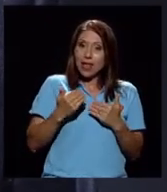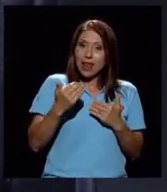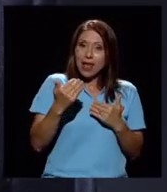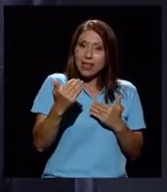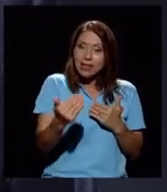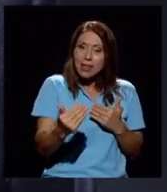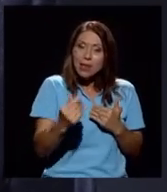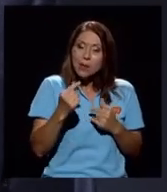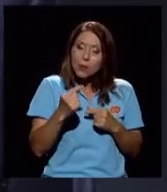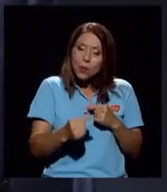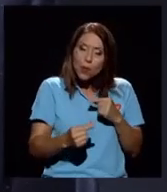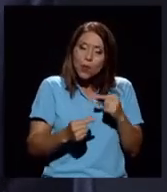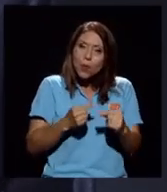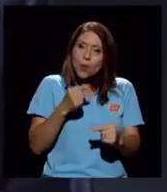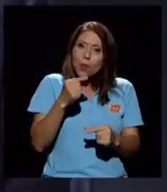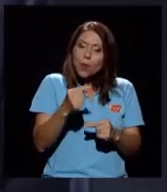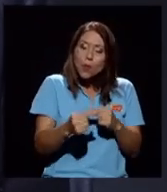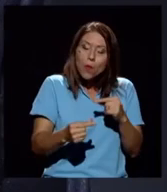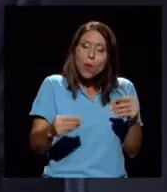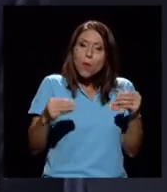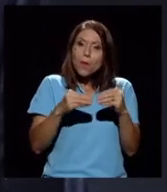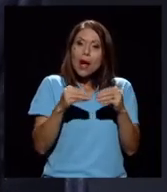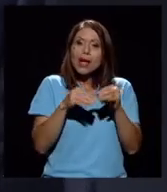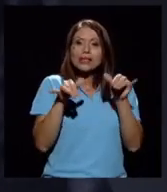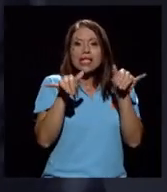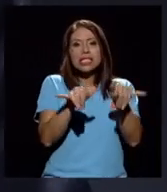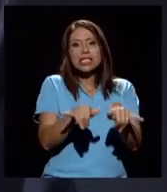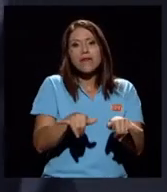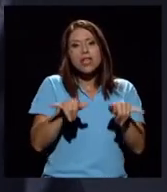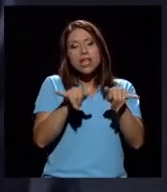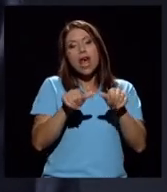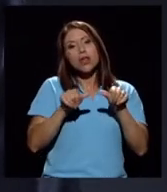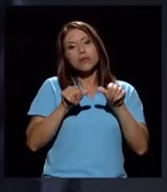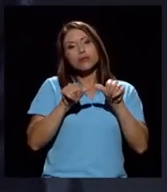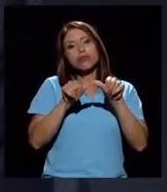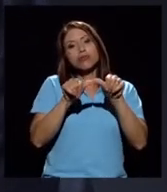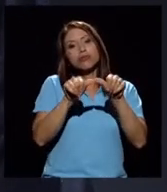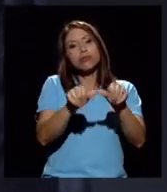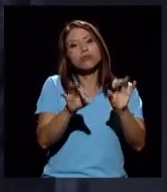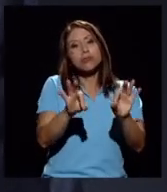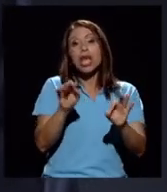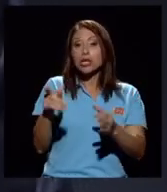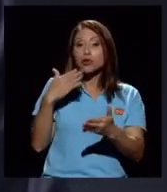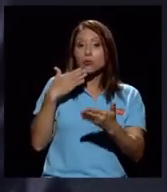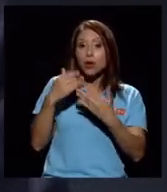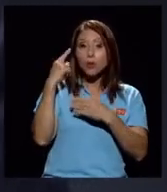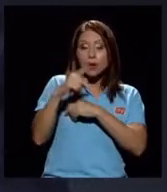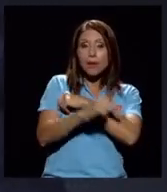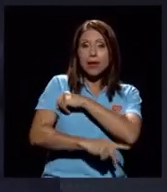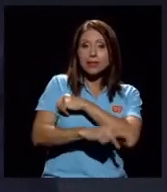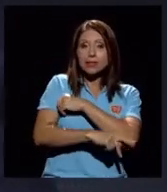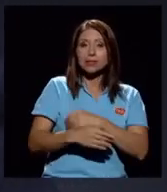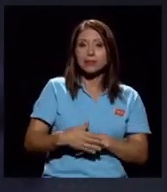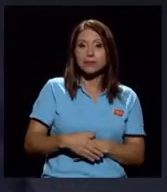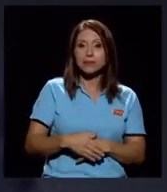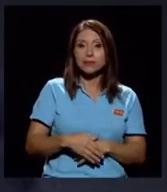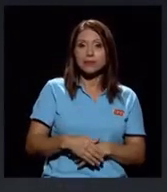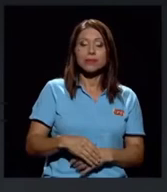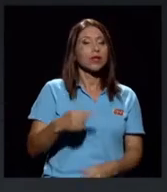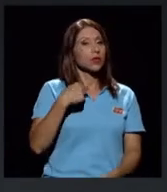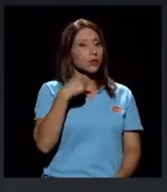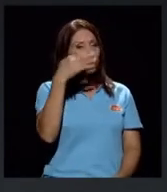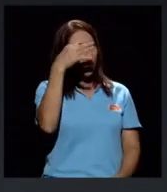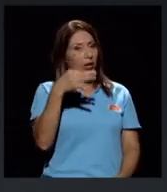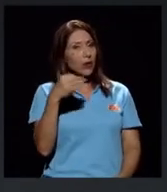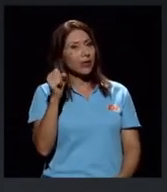periodo de más de más estabilidad de verdad y eso es bueno cual país me parece que es bueno para el país yo creo que si